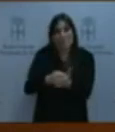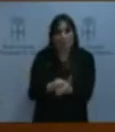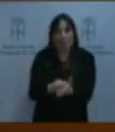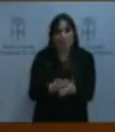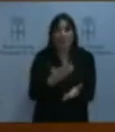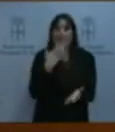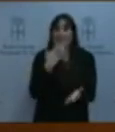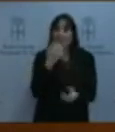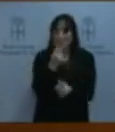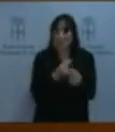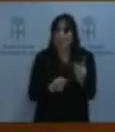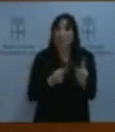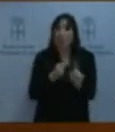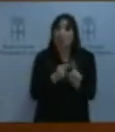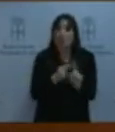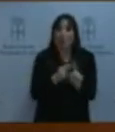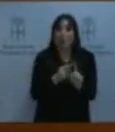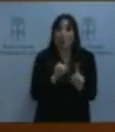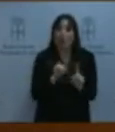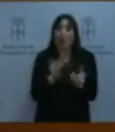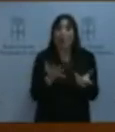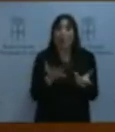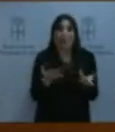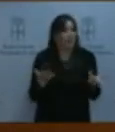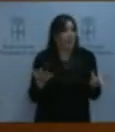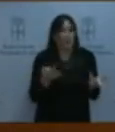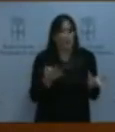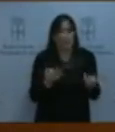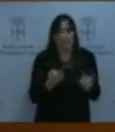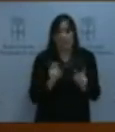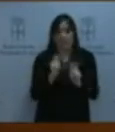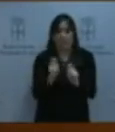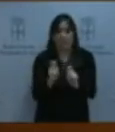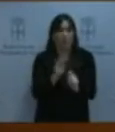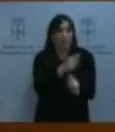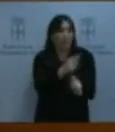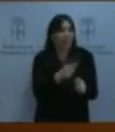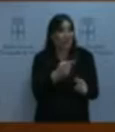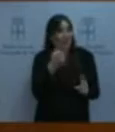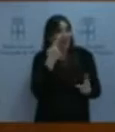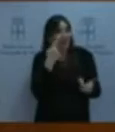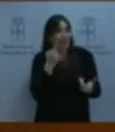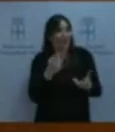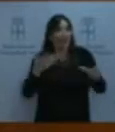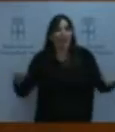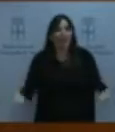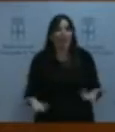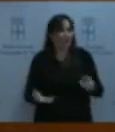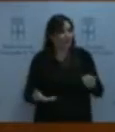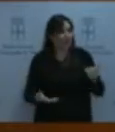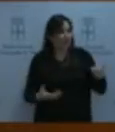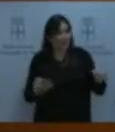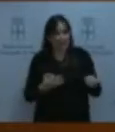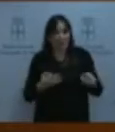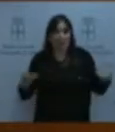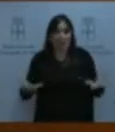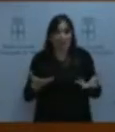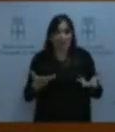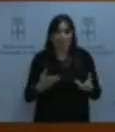va a rebufo de las demandas de los grupos de la oposición en lugar de ser proactivo, iniciar la tramitación presupuestaria lo antes posible, porque a este